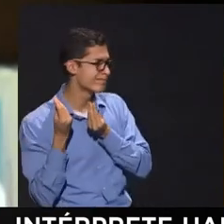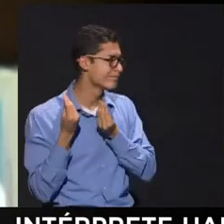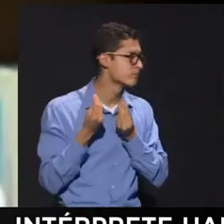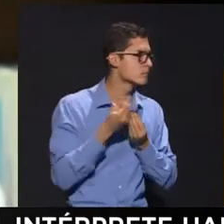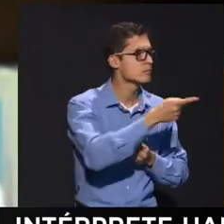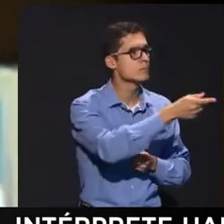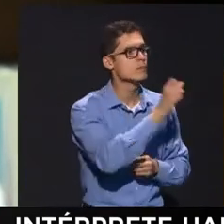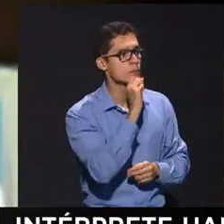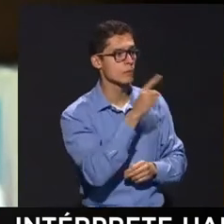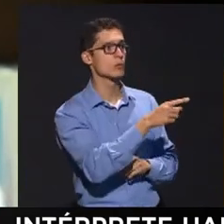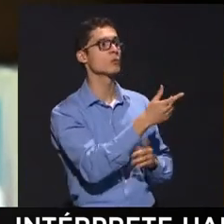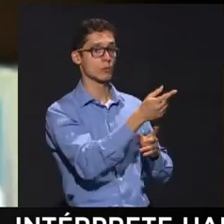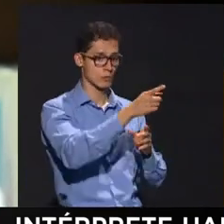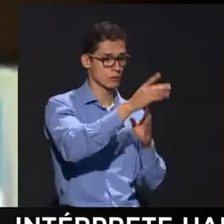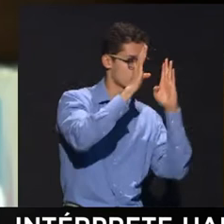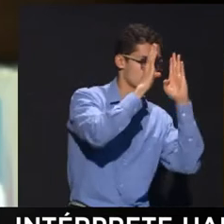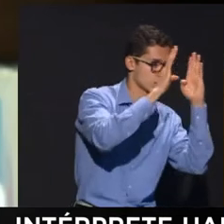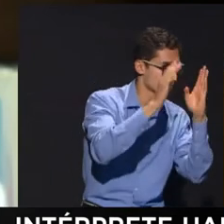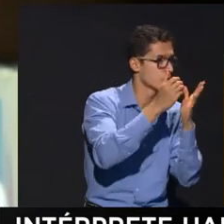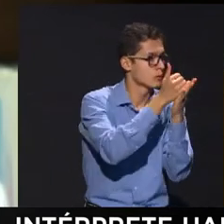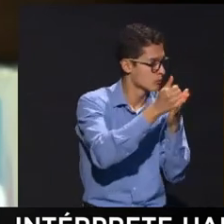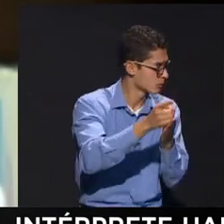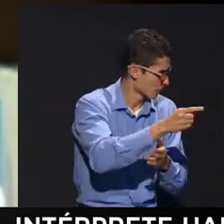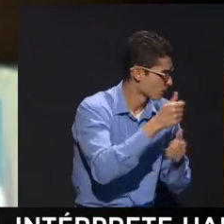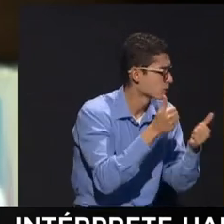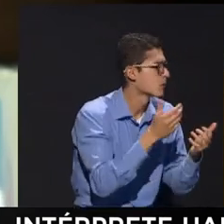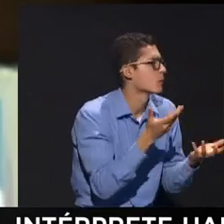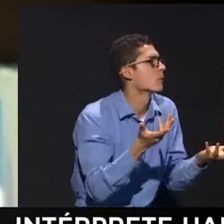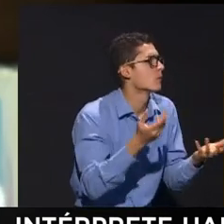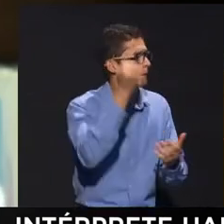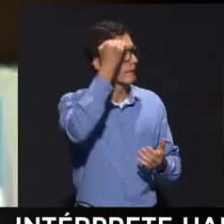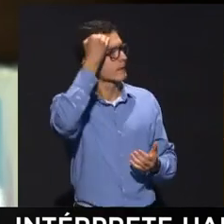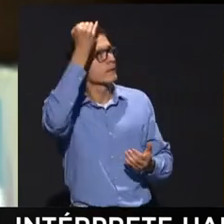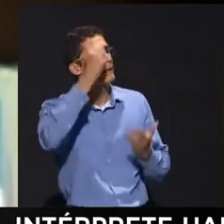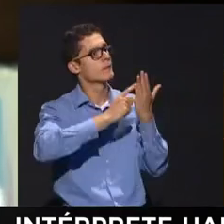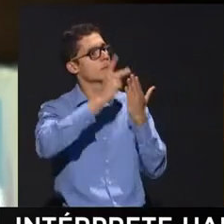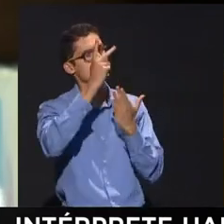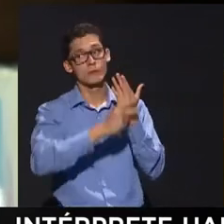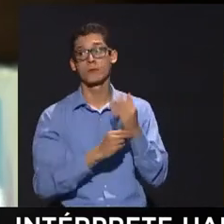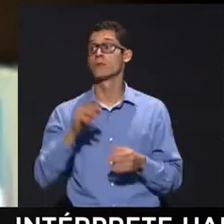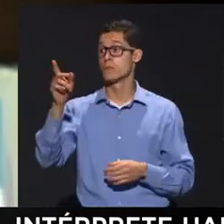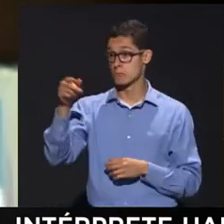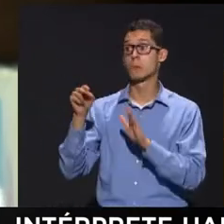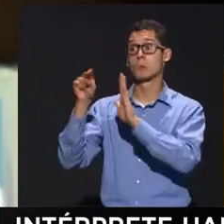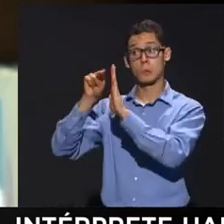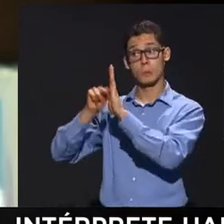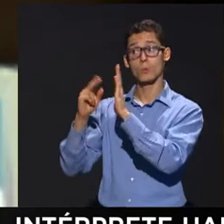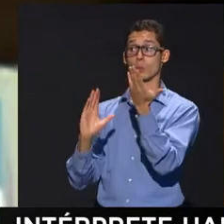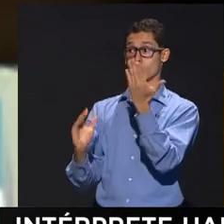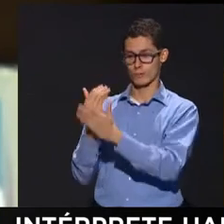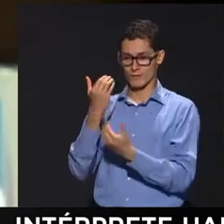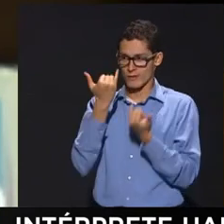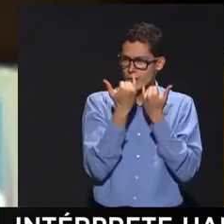facilitar, digamos, que la situación de las familias. Las últimas normas que han salido bajo la época